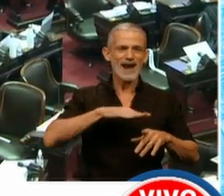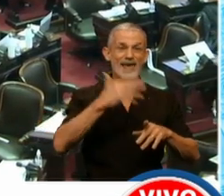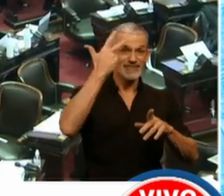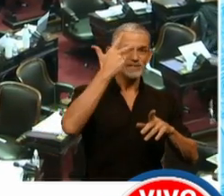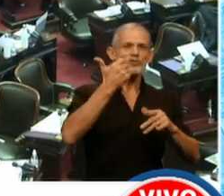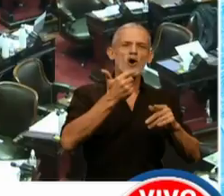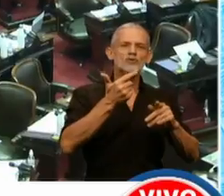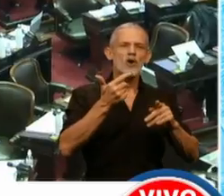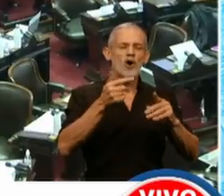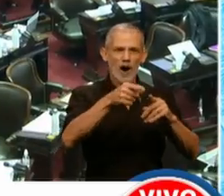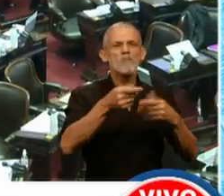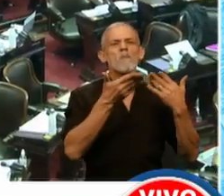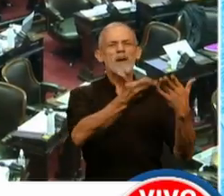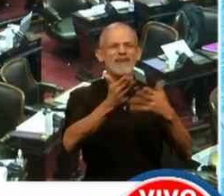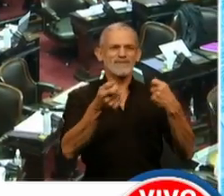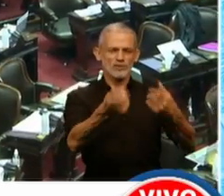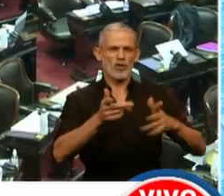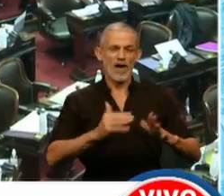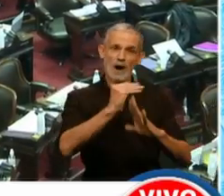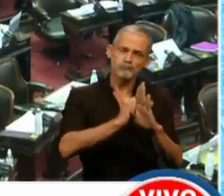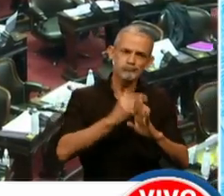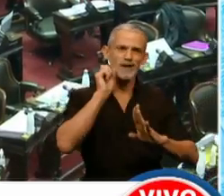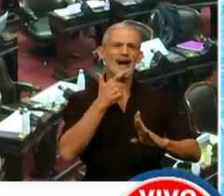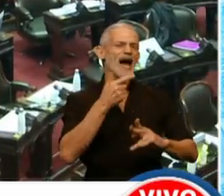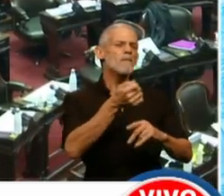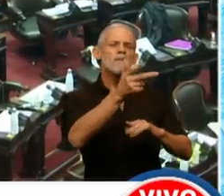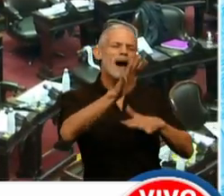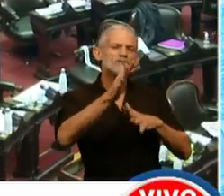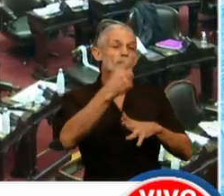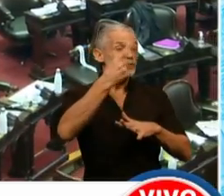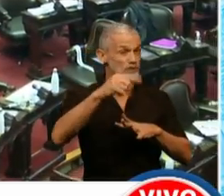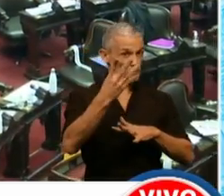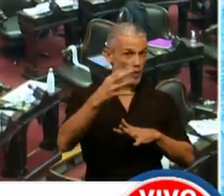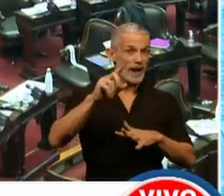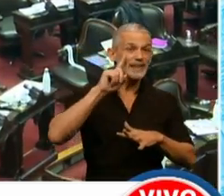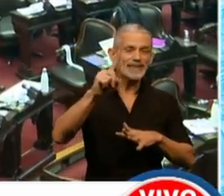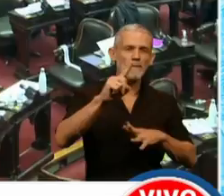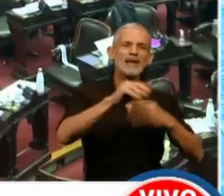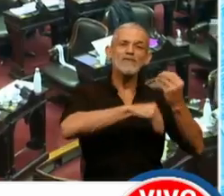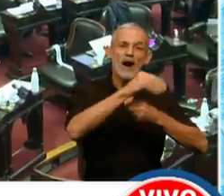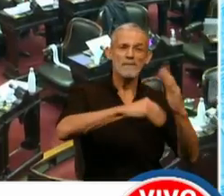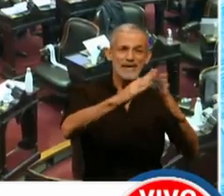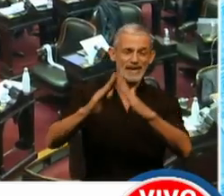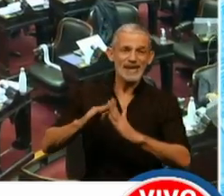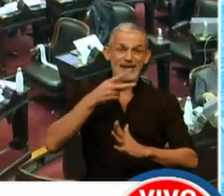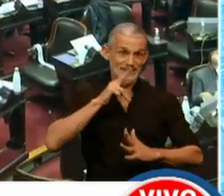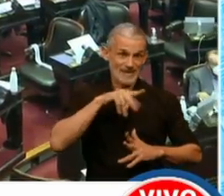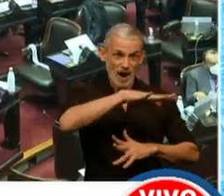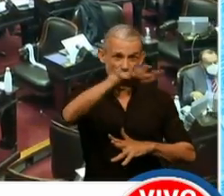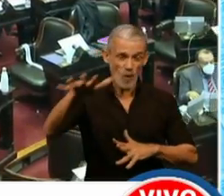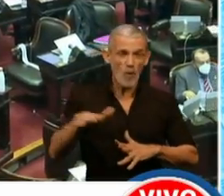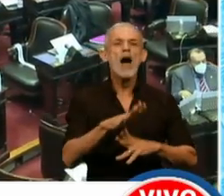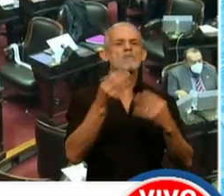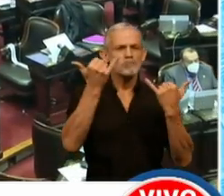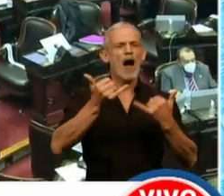tener este beneficio y que son cerca de 140 mil la familia sanjuanina que